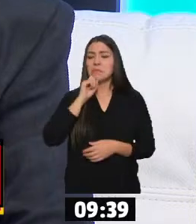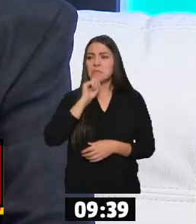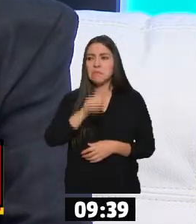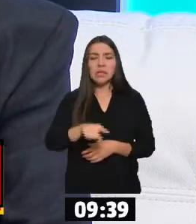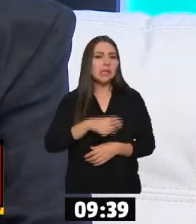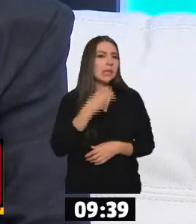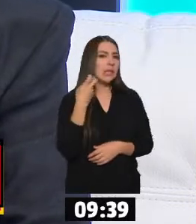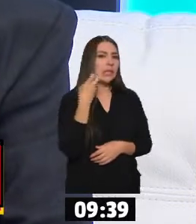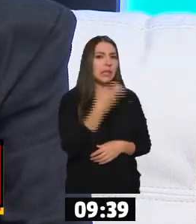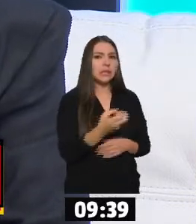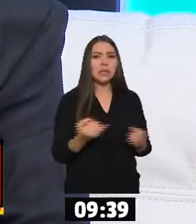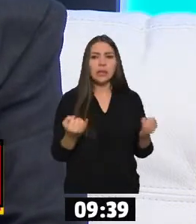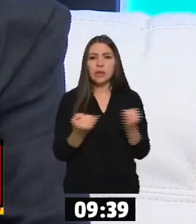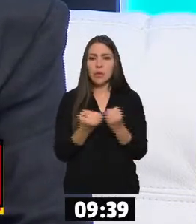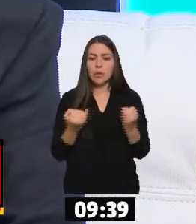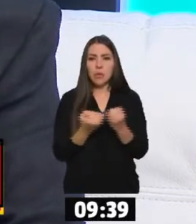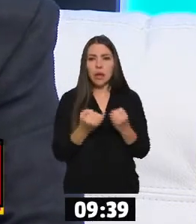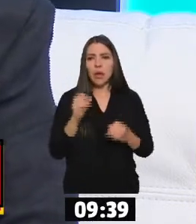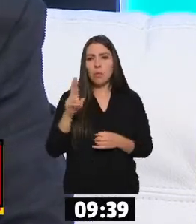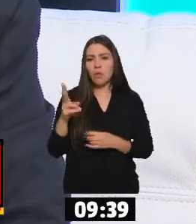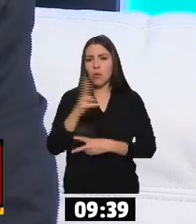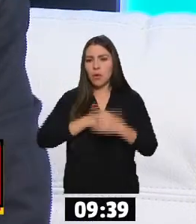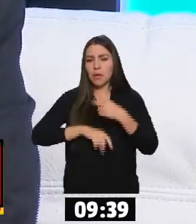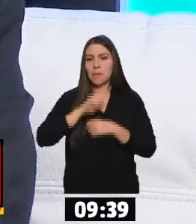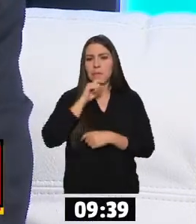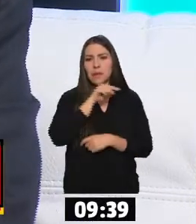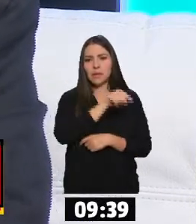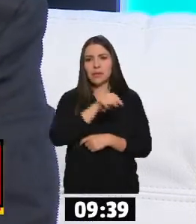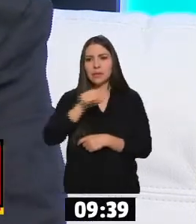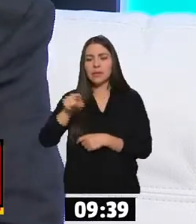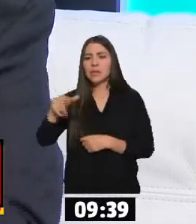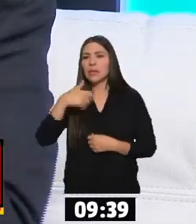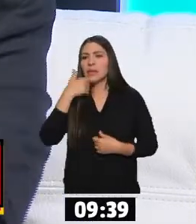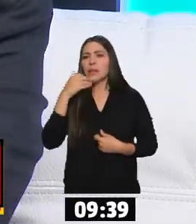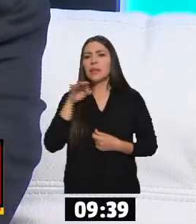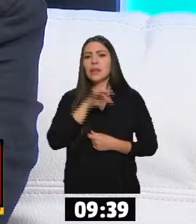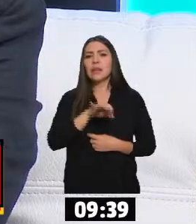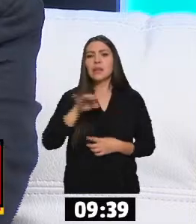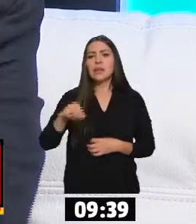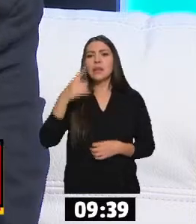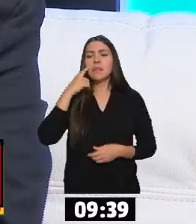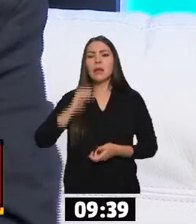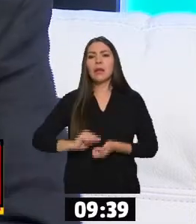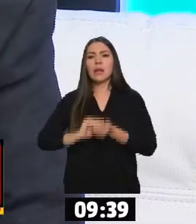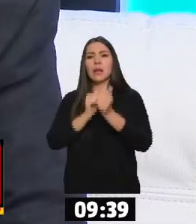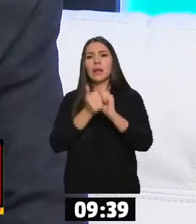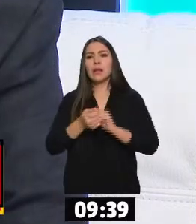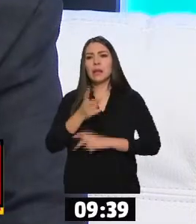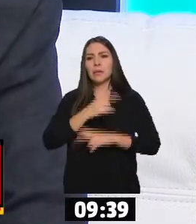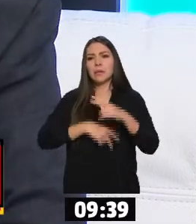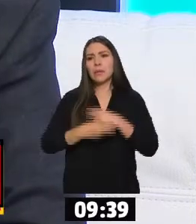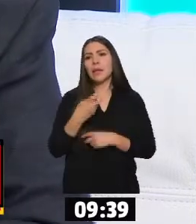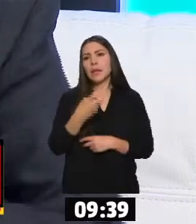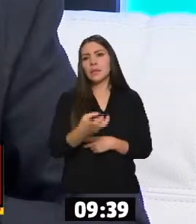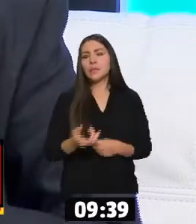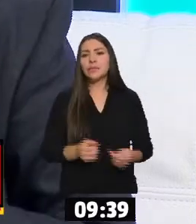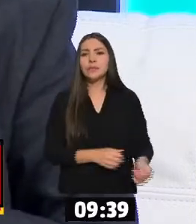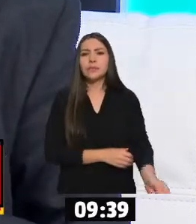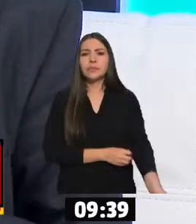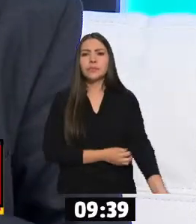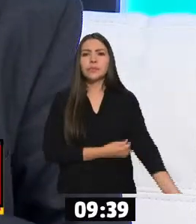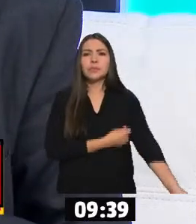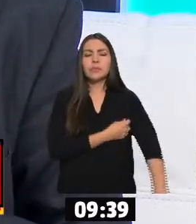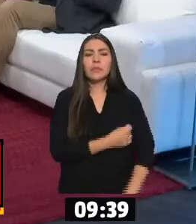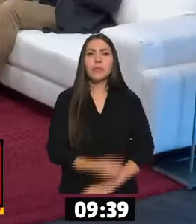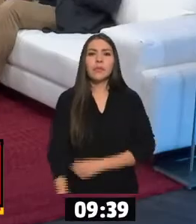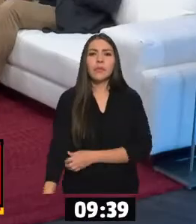ello, pero es temerario y además muy mal intencionado, muy poco responsable, generar precisamente. Oye, pero yo,